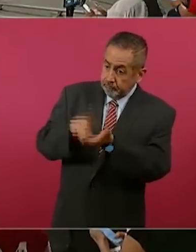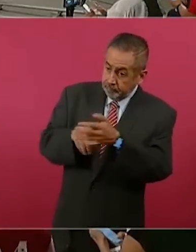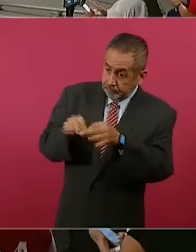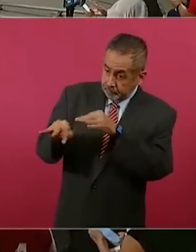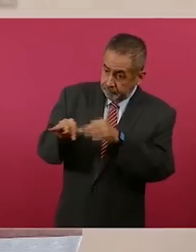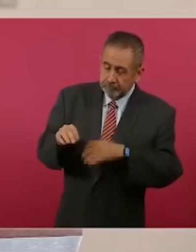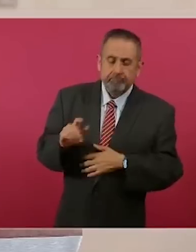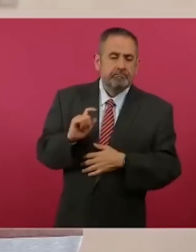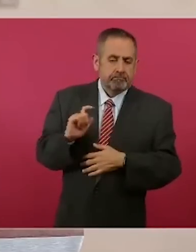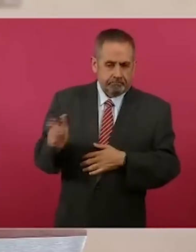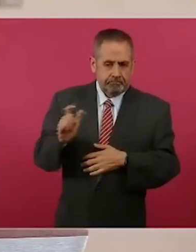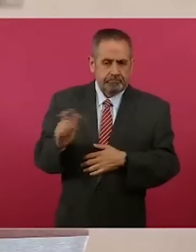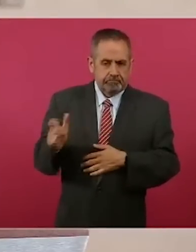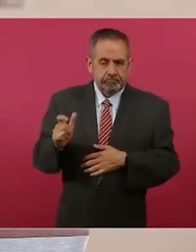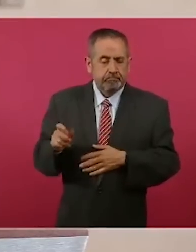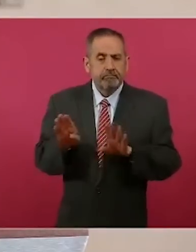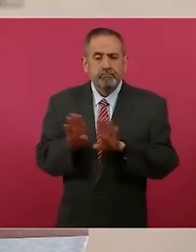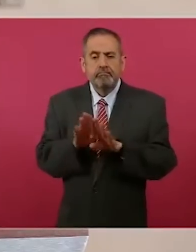ser